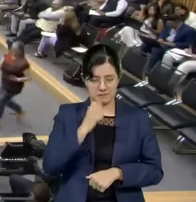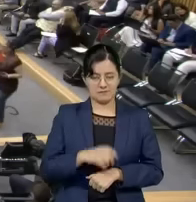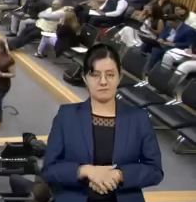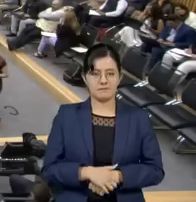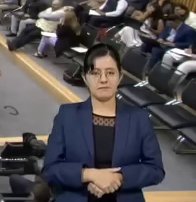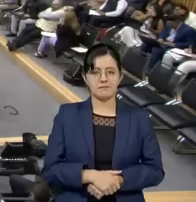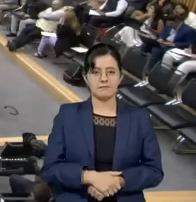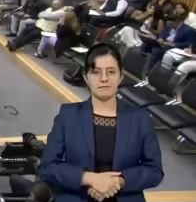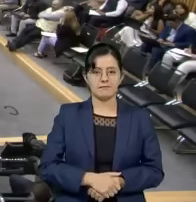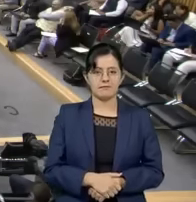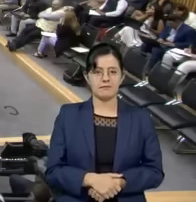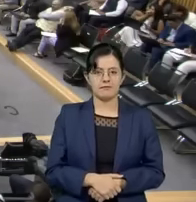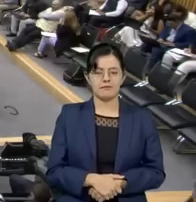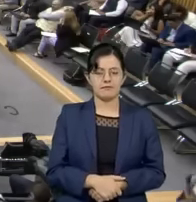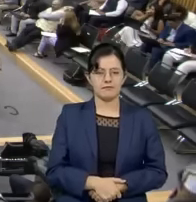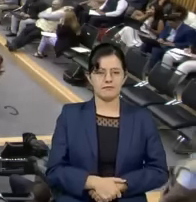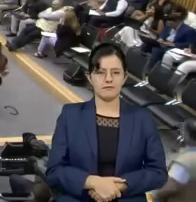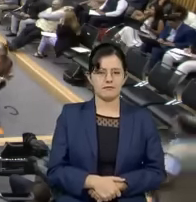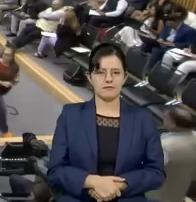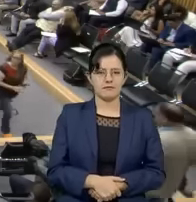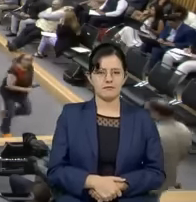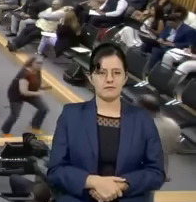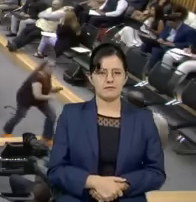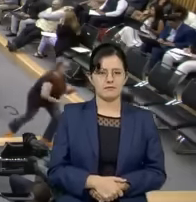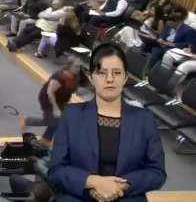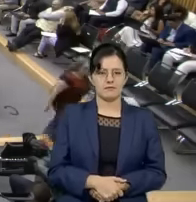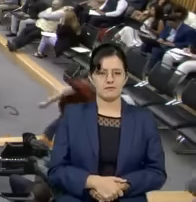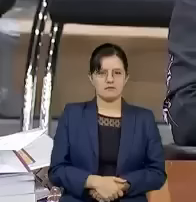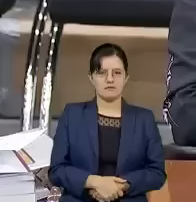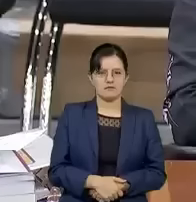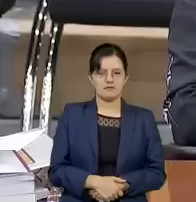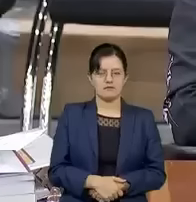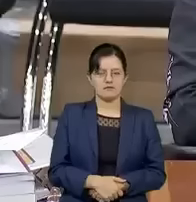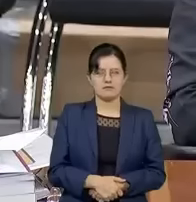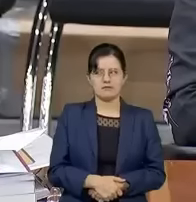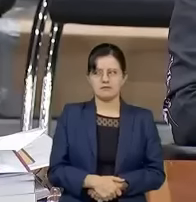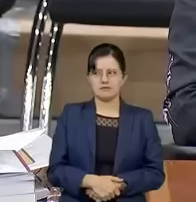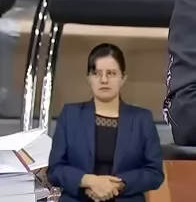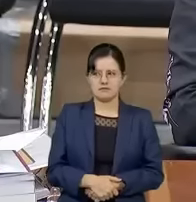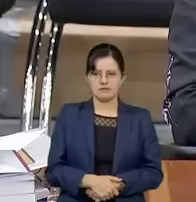al tema motivado se fue ya